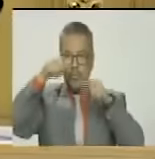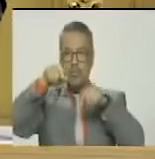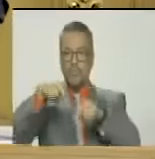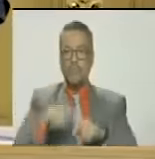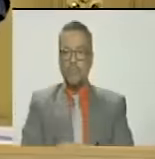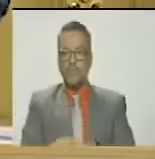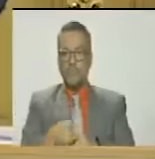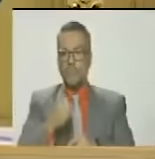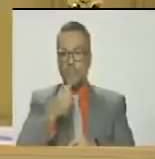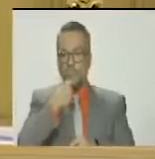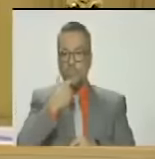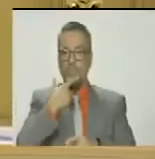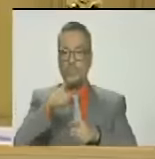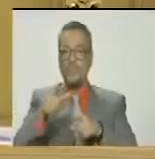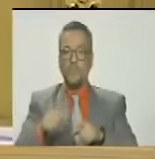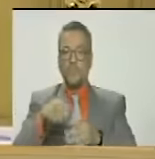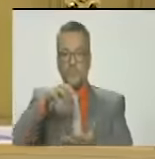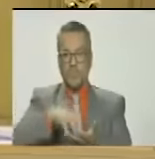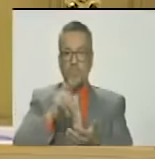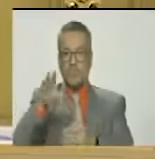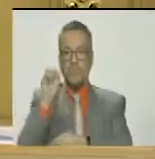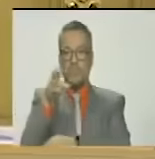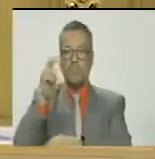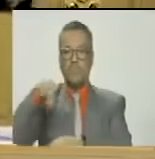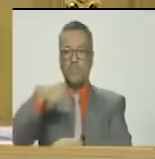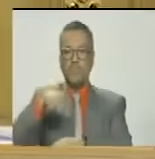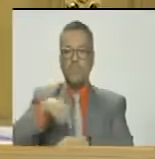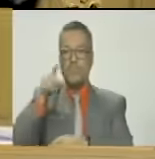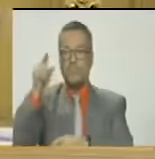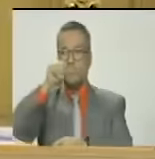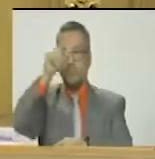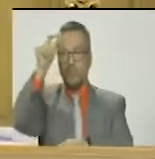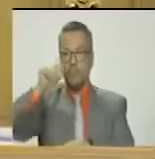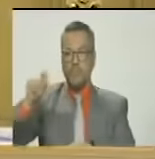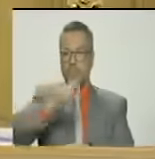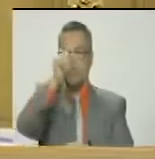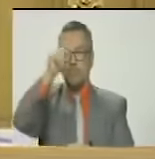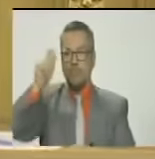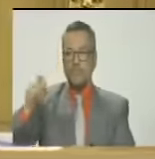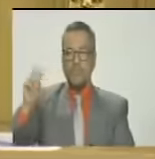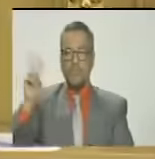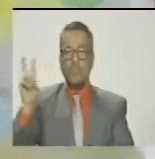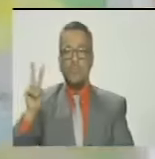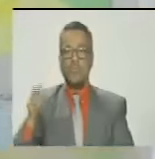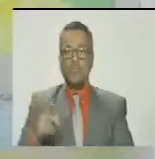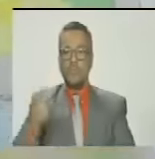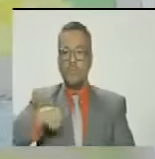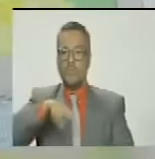adorna este presidium de la Asamblea. Ese es el mapa de Venezuela,